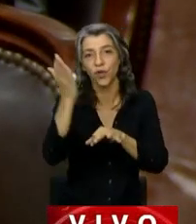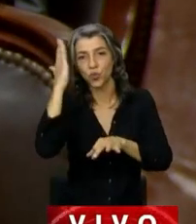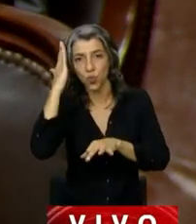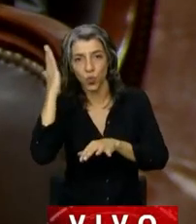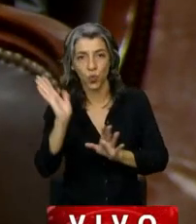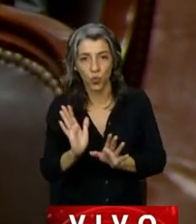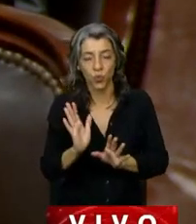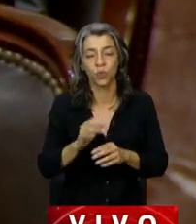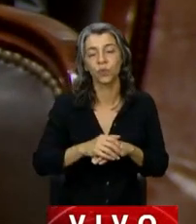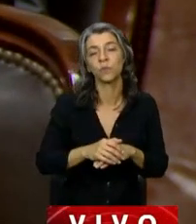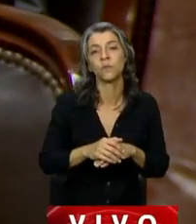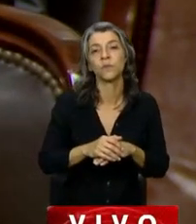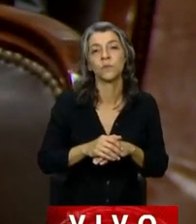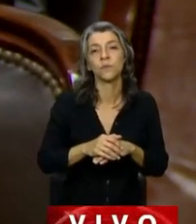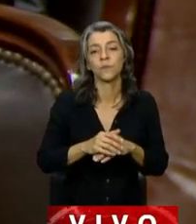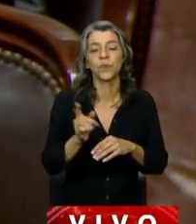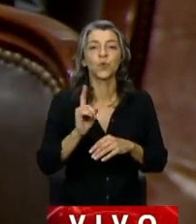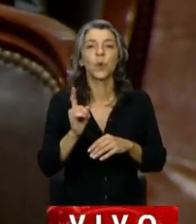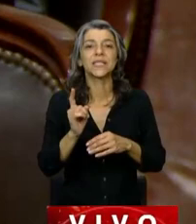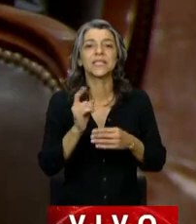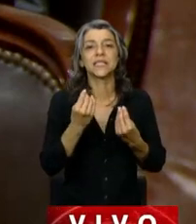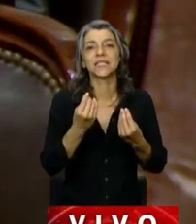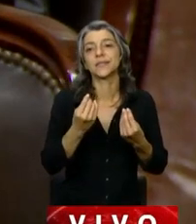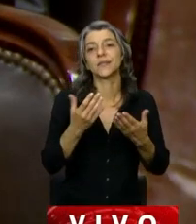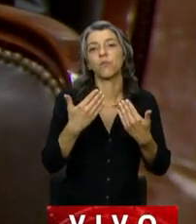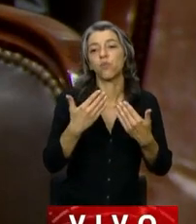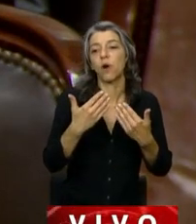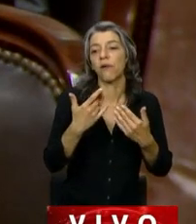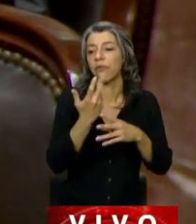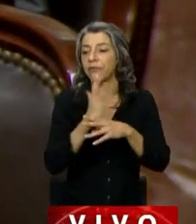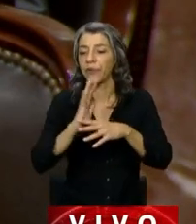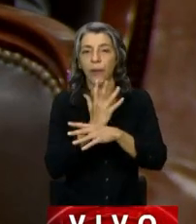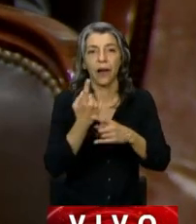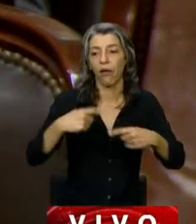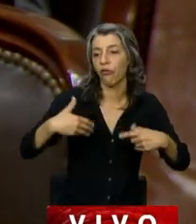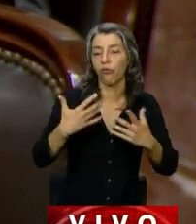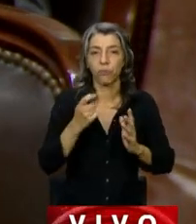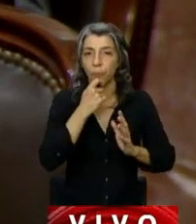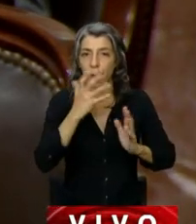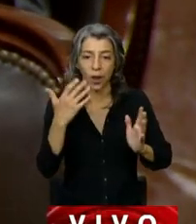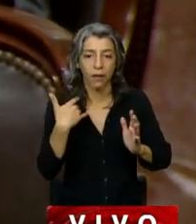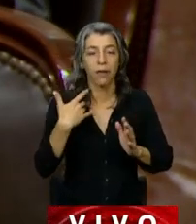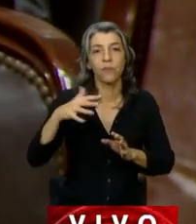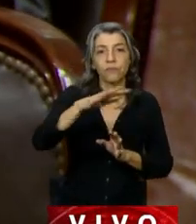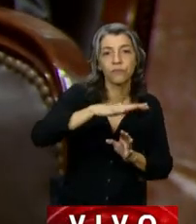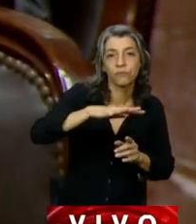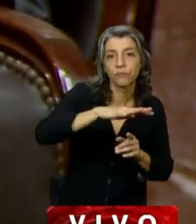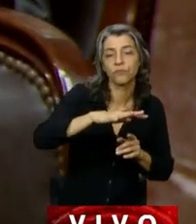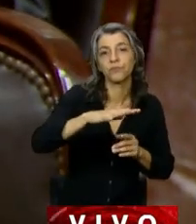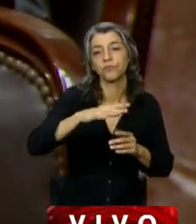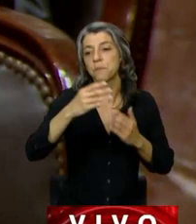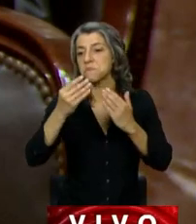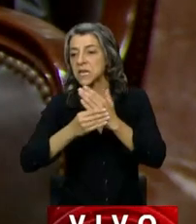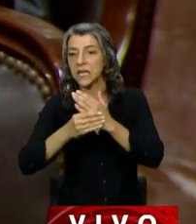como que no se puede tomar aisladamente las jurisdicciones o los ministerios porque nos estaríamos equivocando,